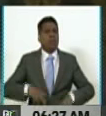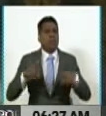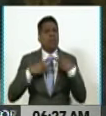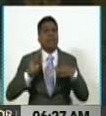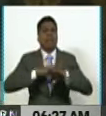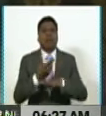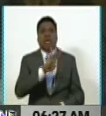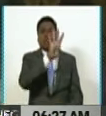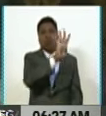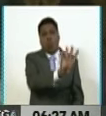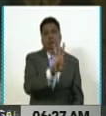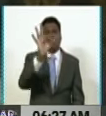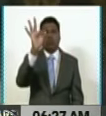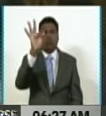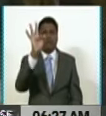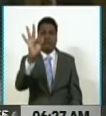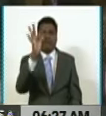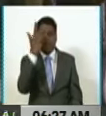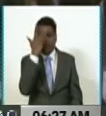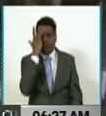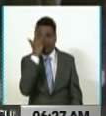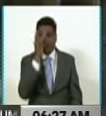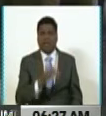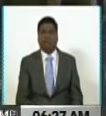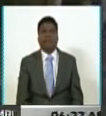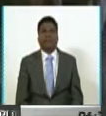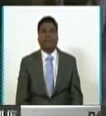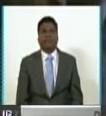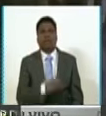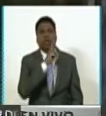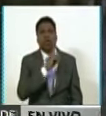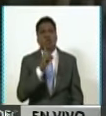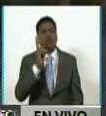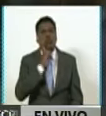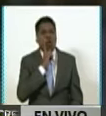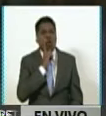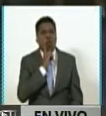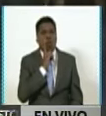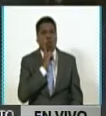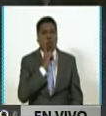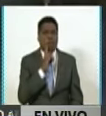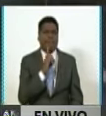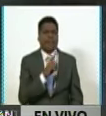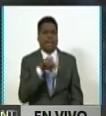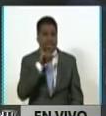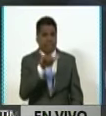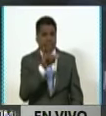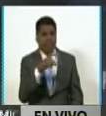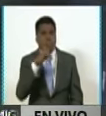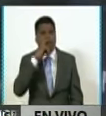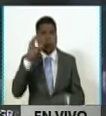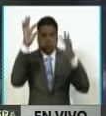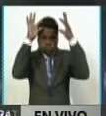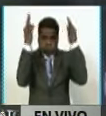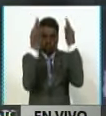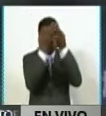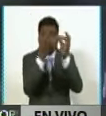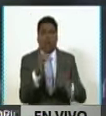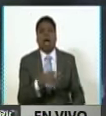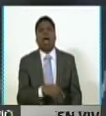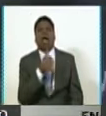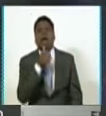4 de febrero llevó el nombre de Ezequiel Zamora, aquella realizada en 1992, tomando en cuenta la importancia que